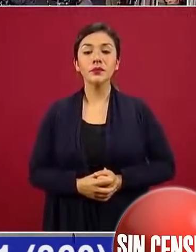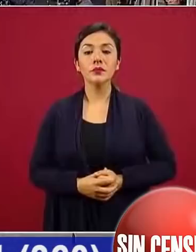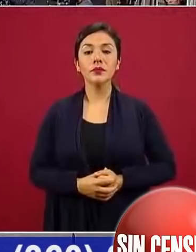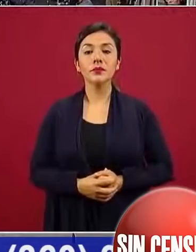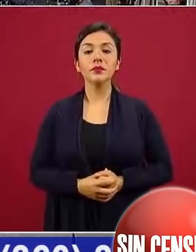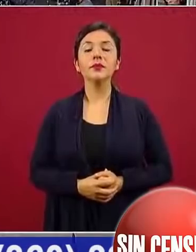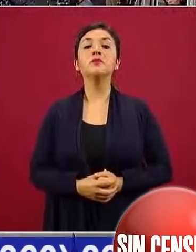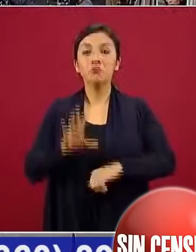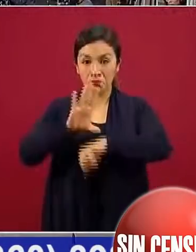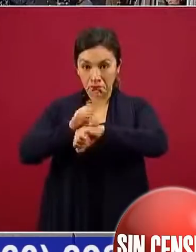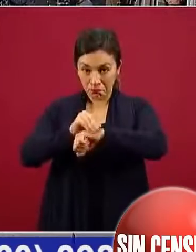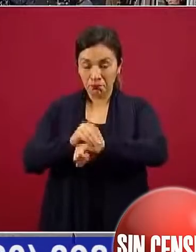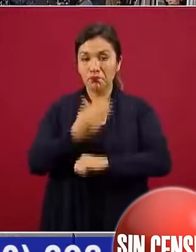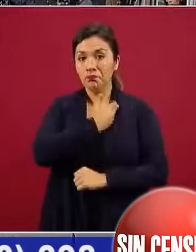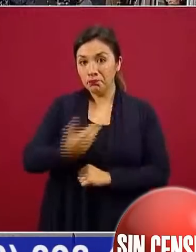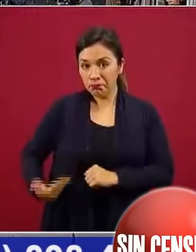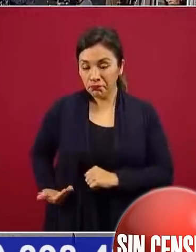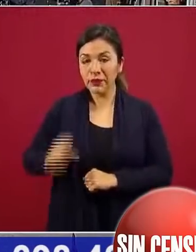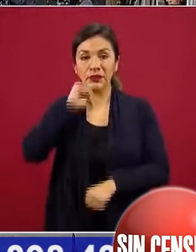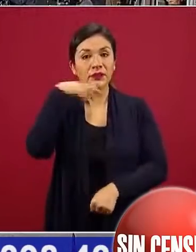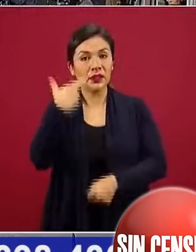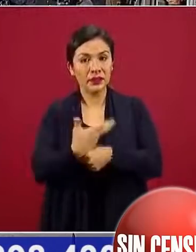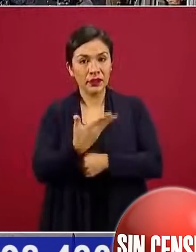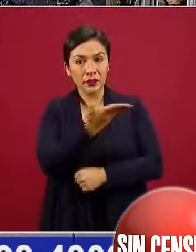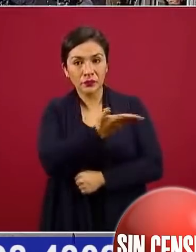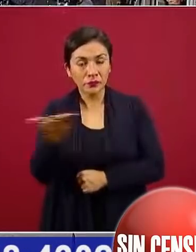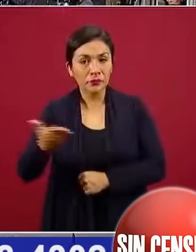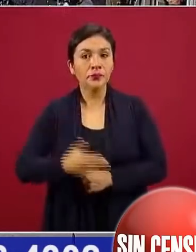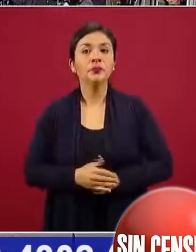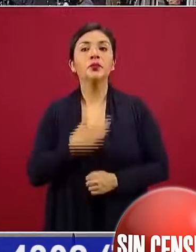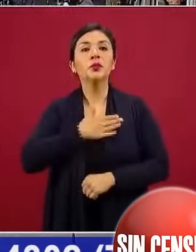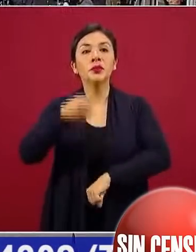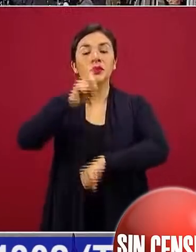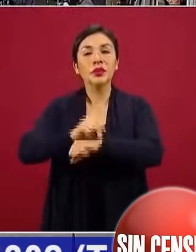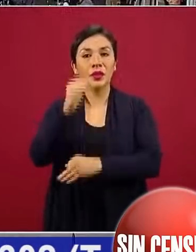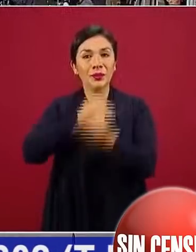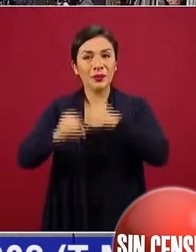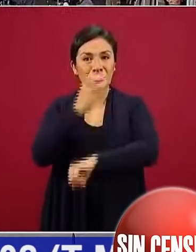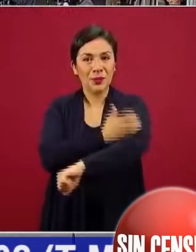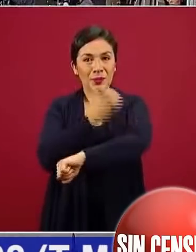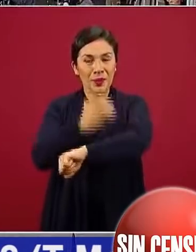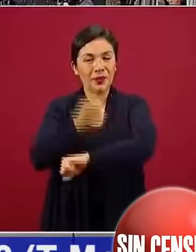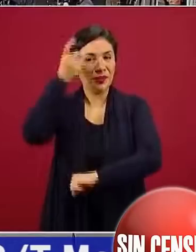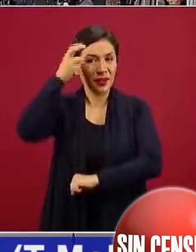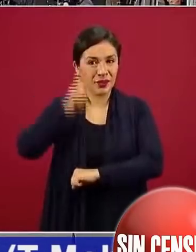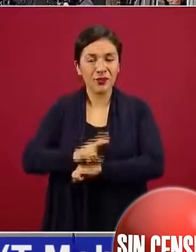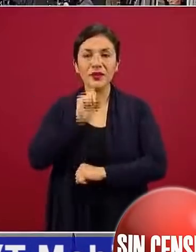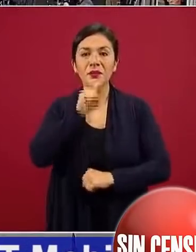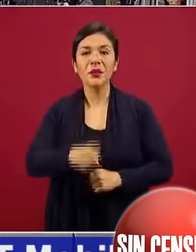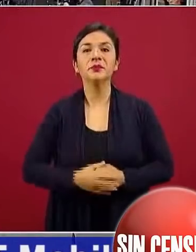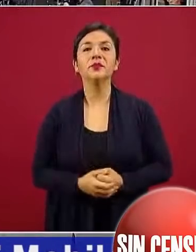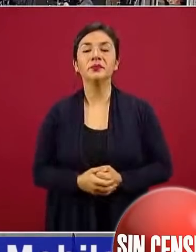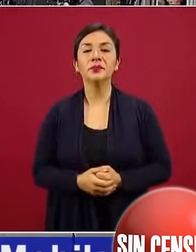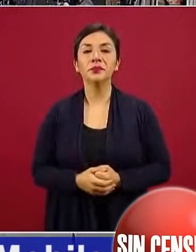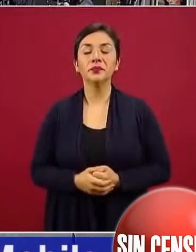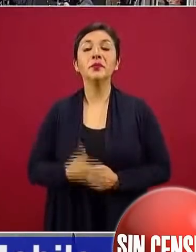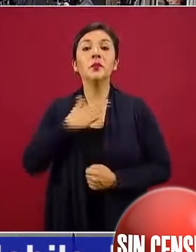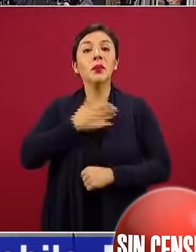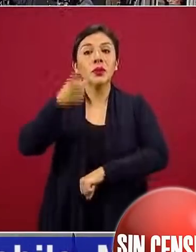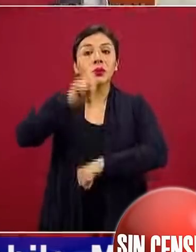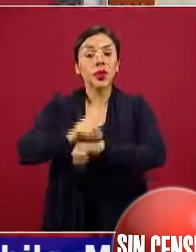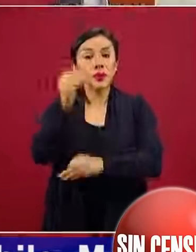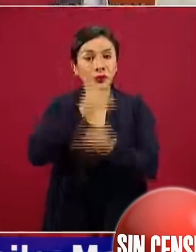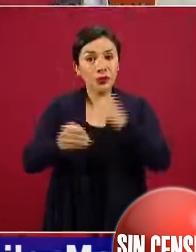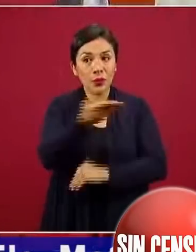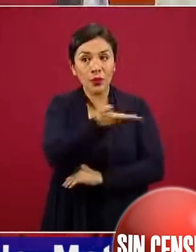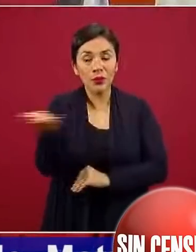Con su permiso, señor presidente, secretario, muy buenos días, compañeros directores. Muy buenos días, tengan todas y